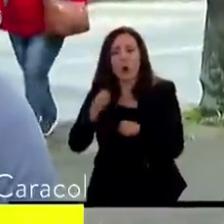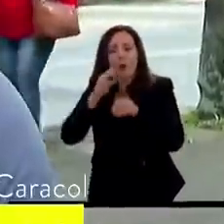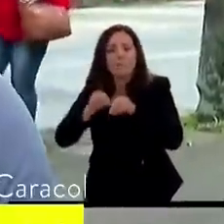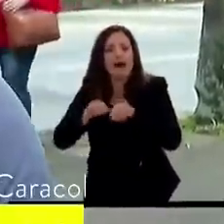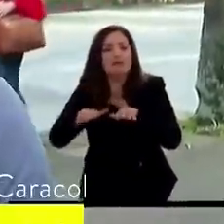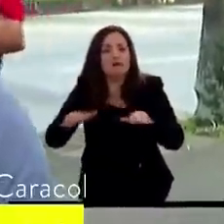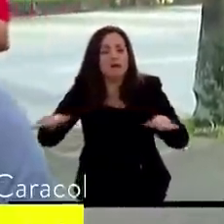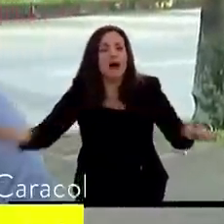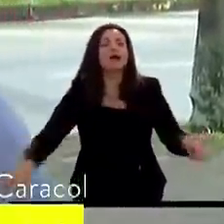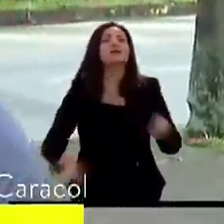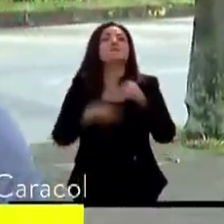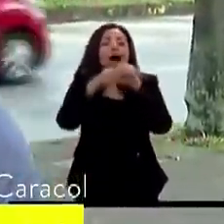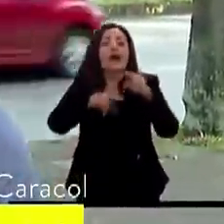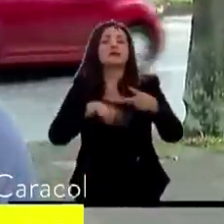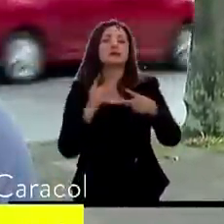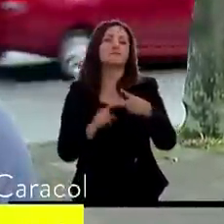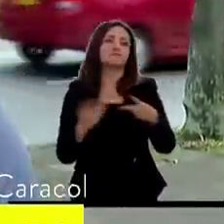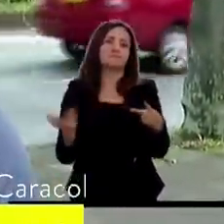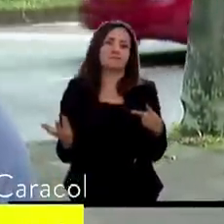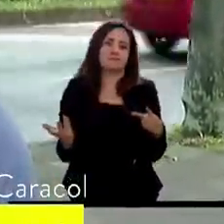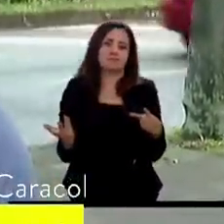también